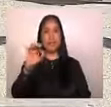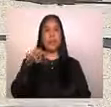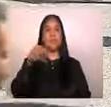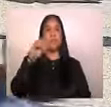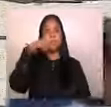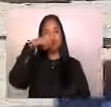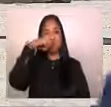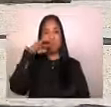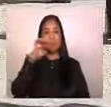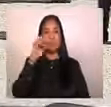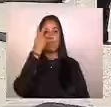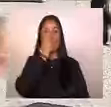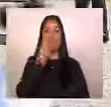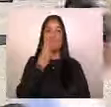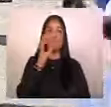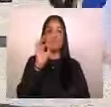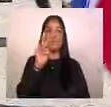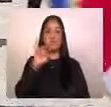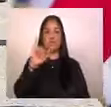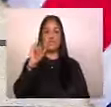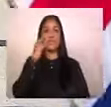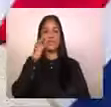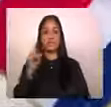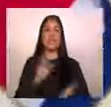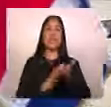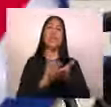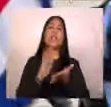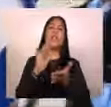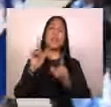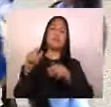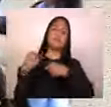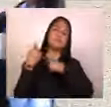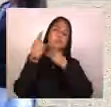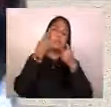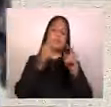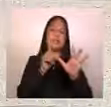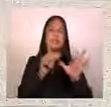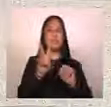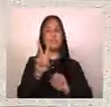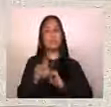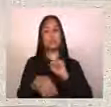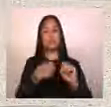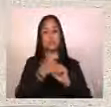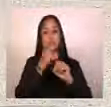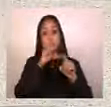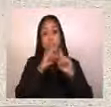Montessori, que ha vestido de gloria estos 62 años.